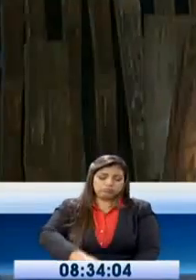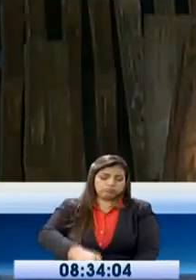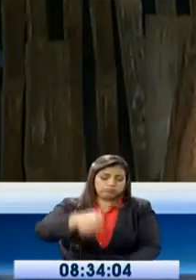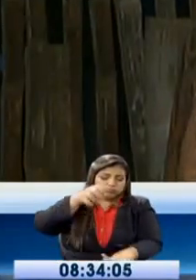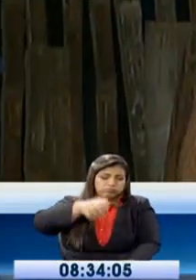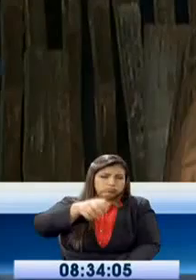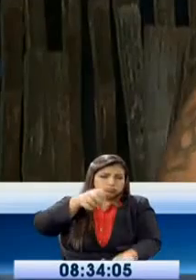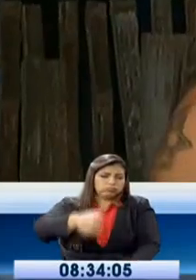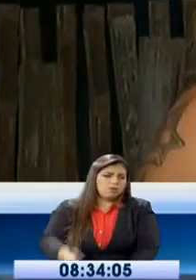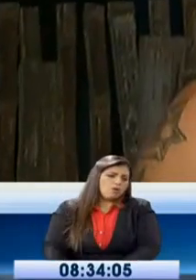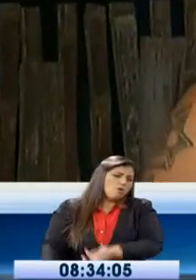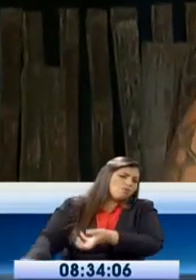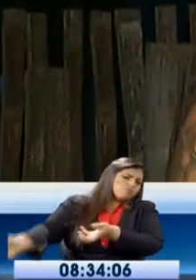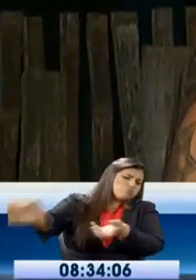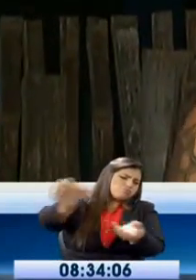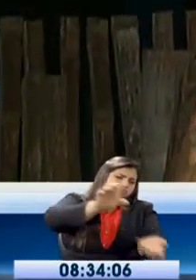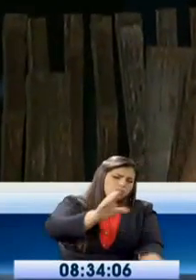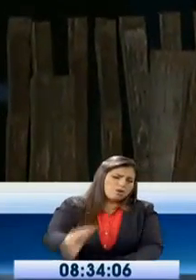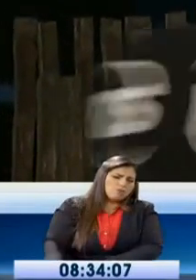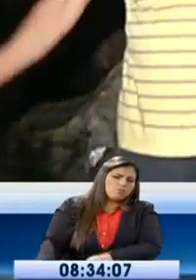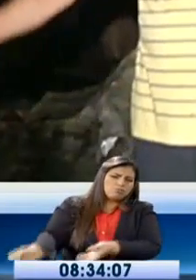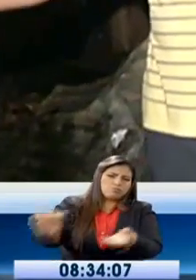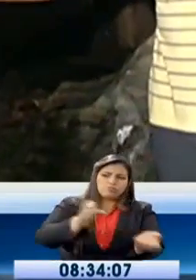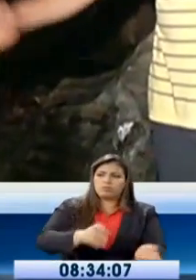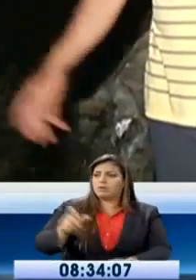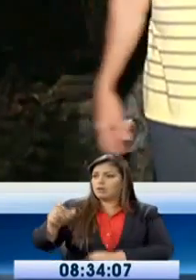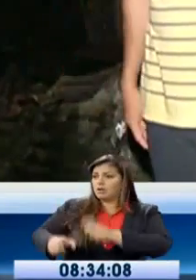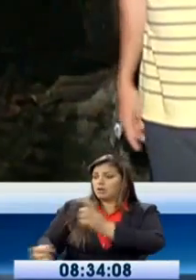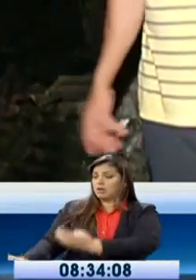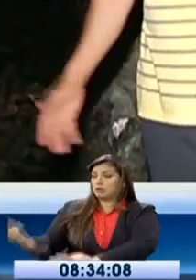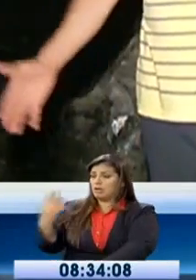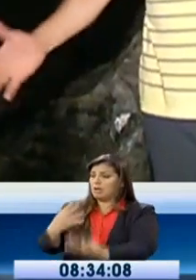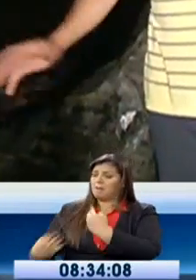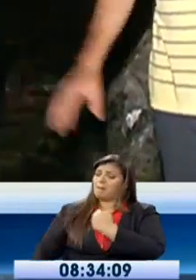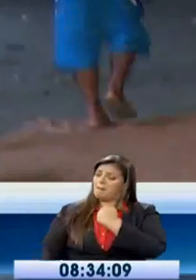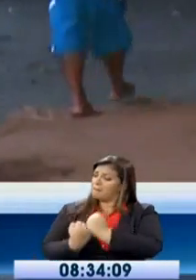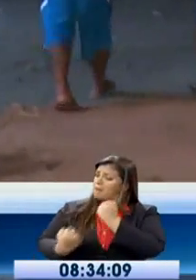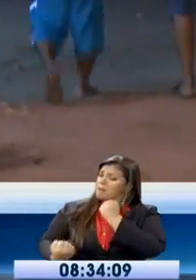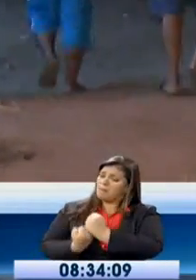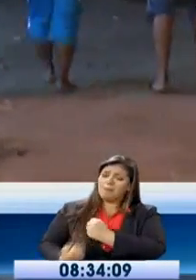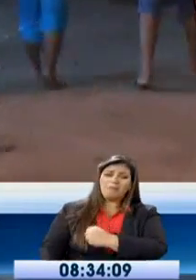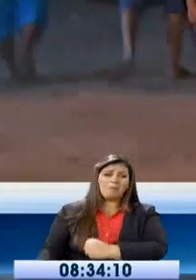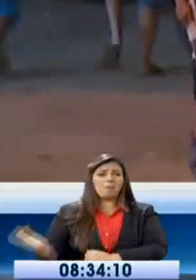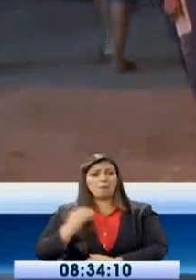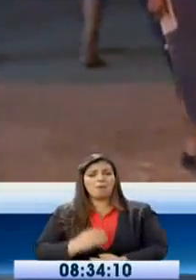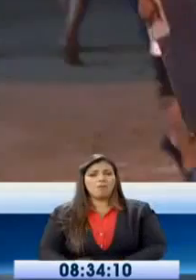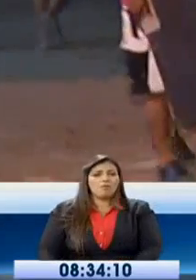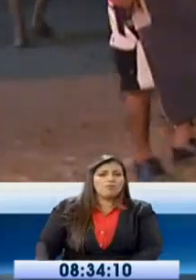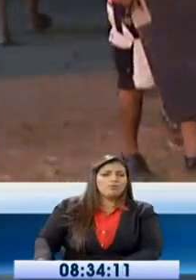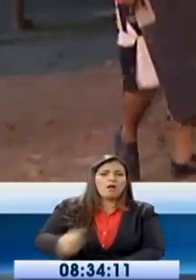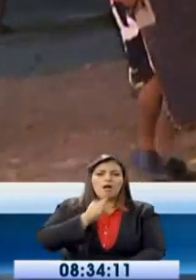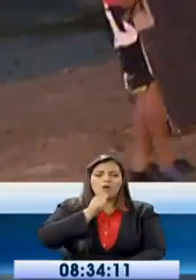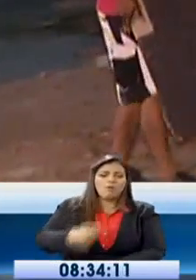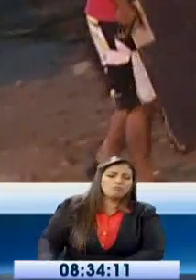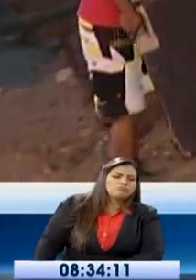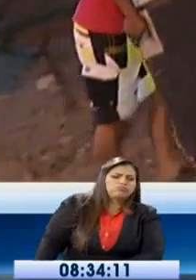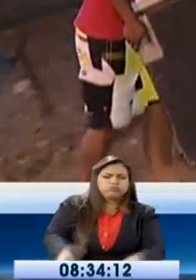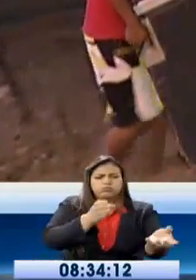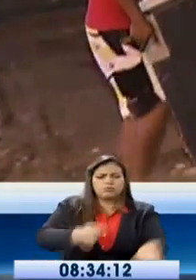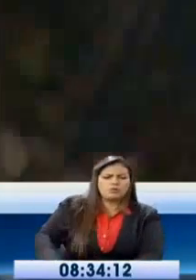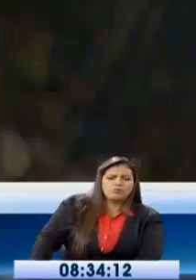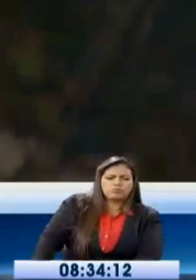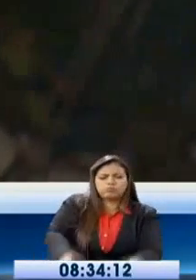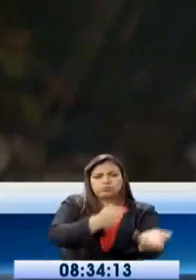sí, entre todos los moradores alrededor pudimos apagarlo. Según los afectados y ciertos moradores del sector, el siniestro